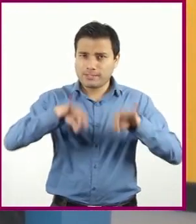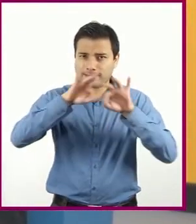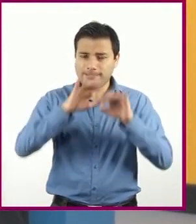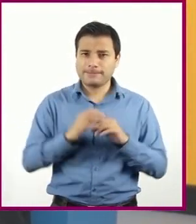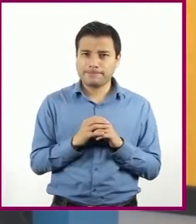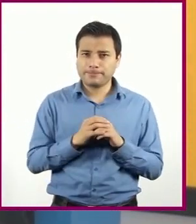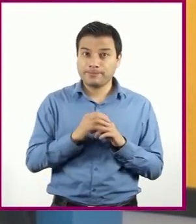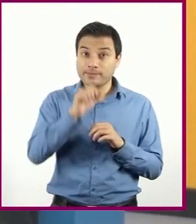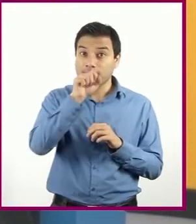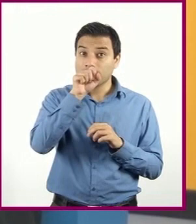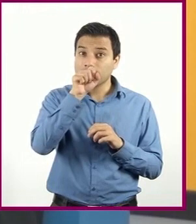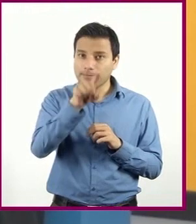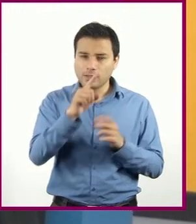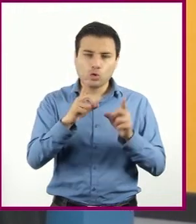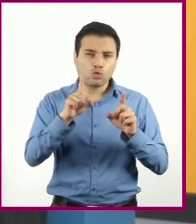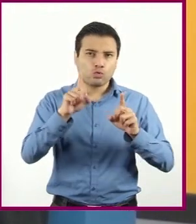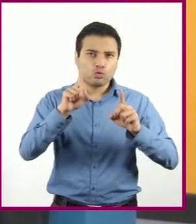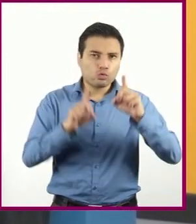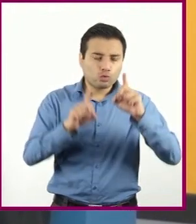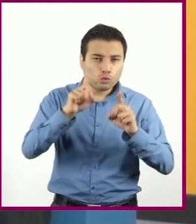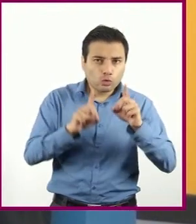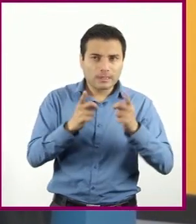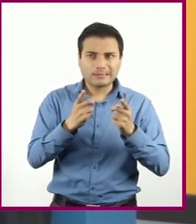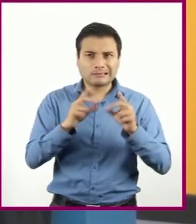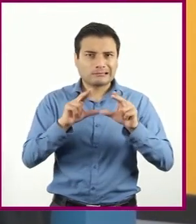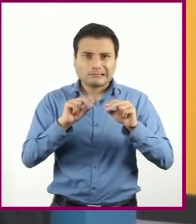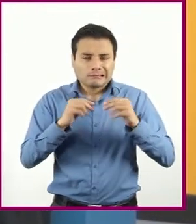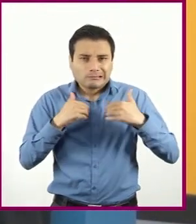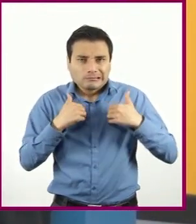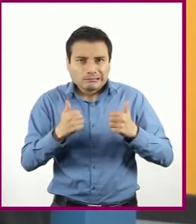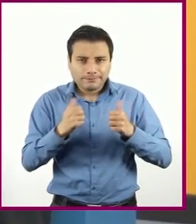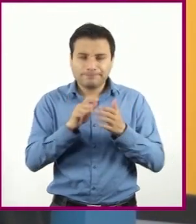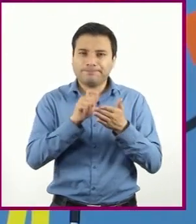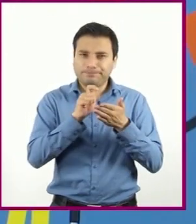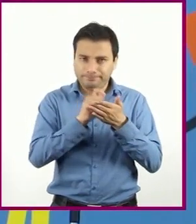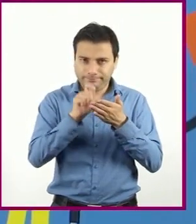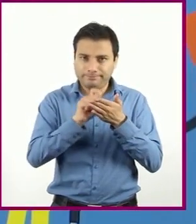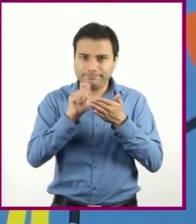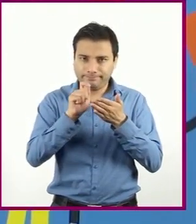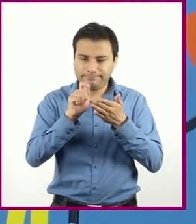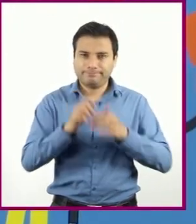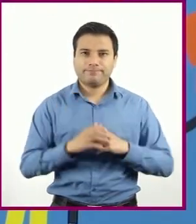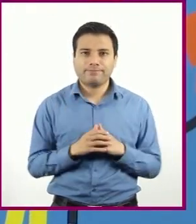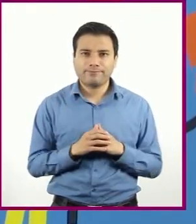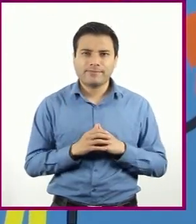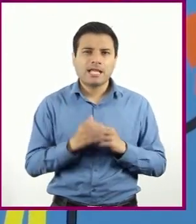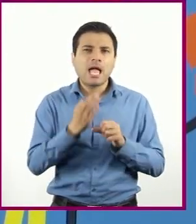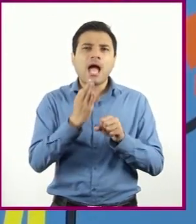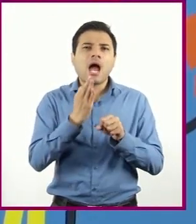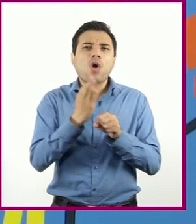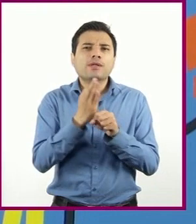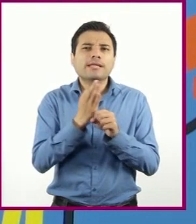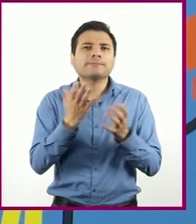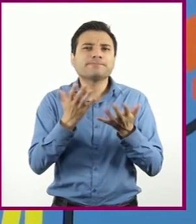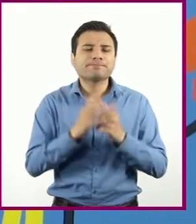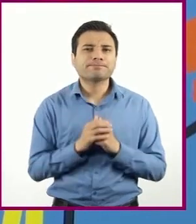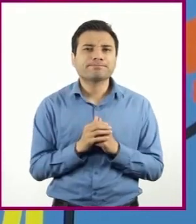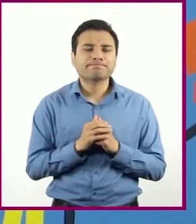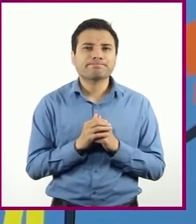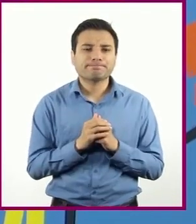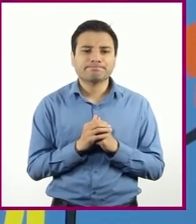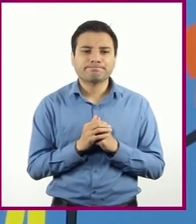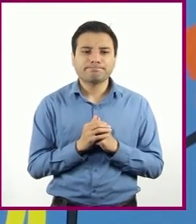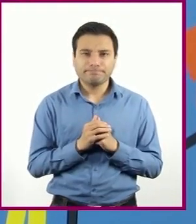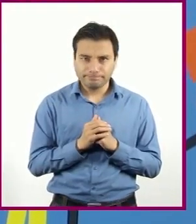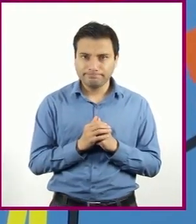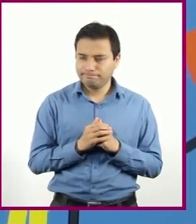así como de las dudas que les puedan surgir a lo largo de la sesión. En esta ocasión, daremos sentido y significado a